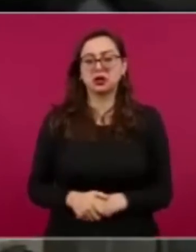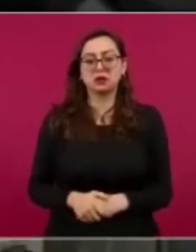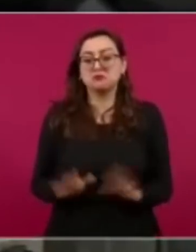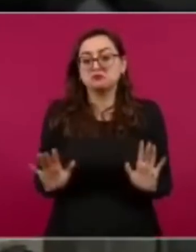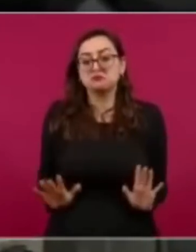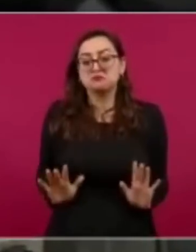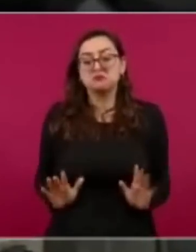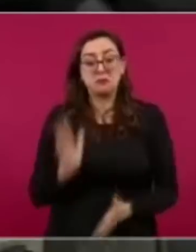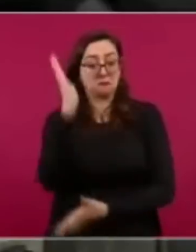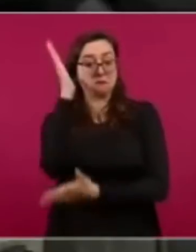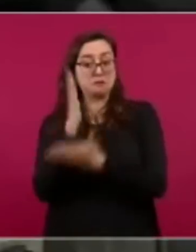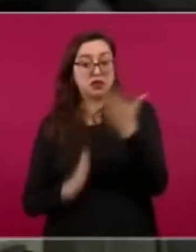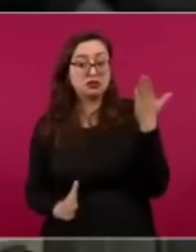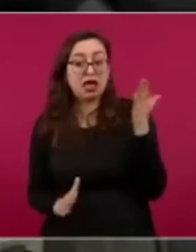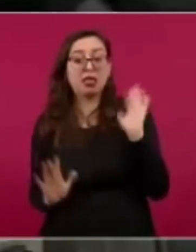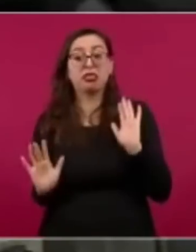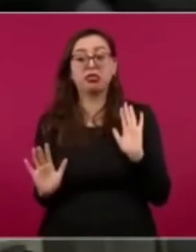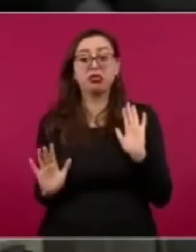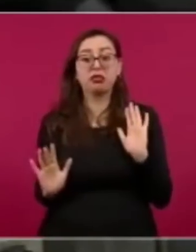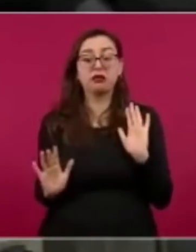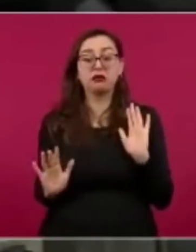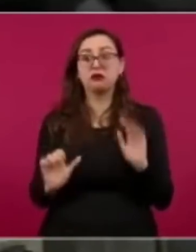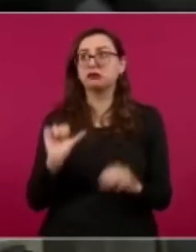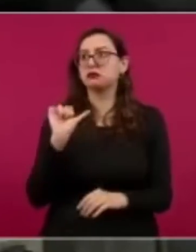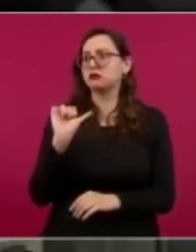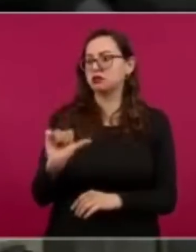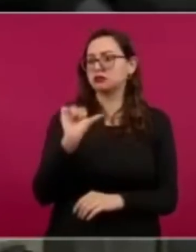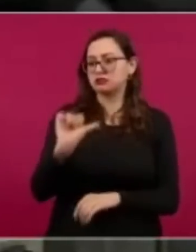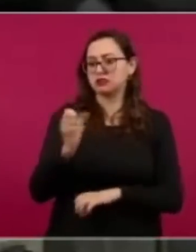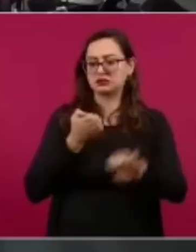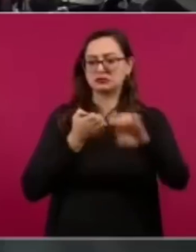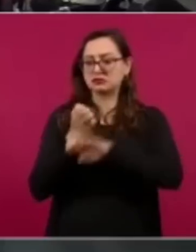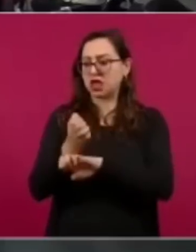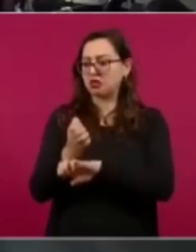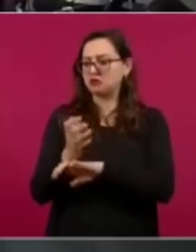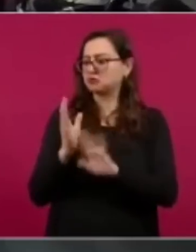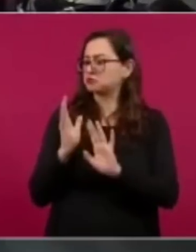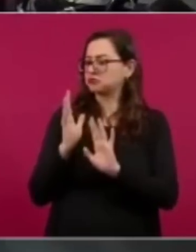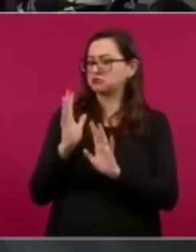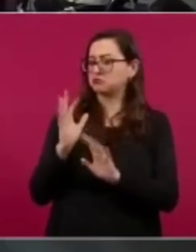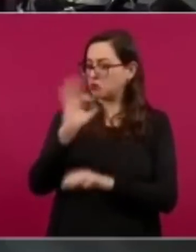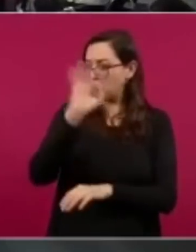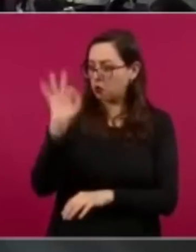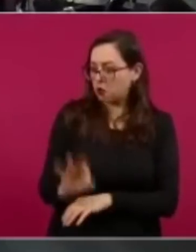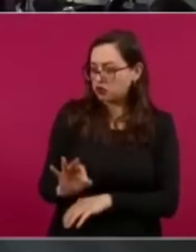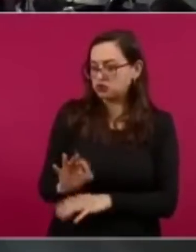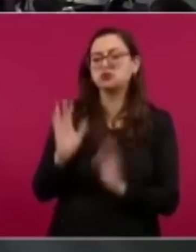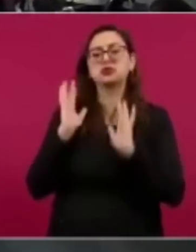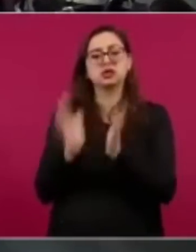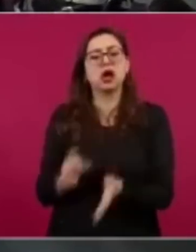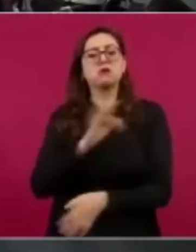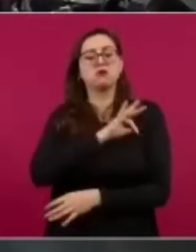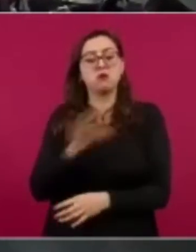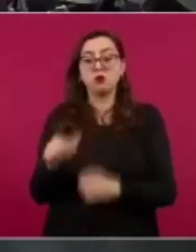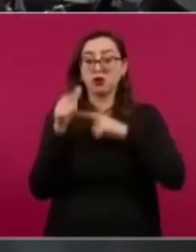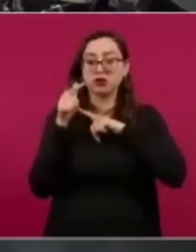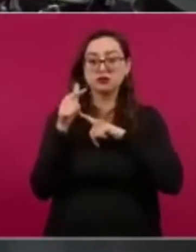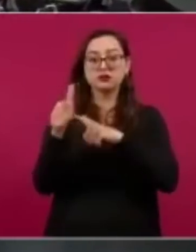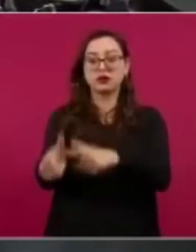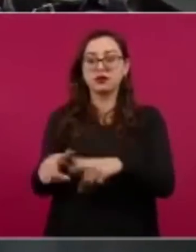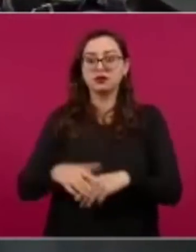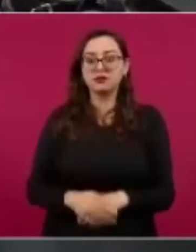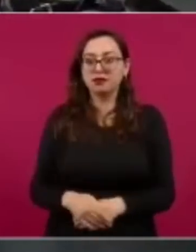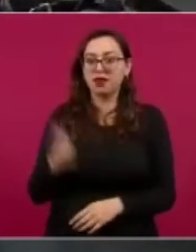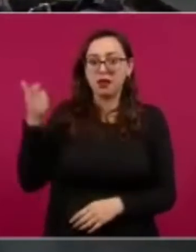16 estados más uno, o, perdón, 16 estados, tengan la posibilidad de mantener el registro y